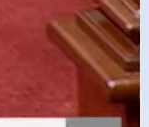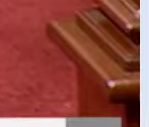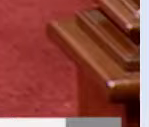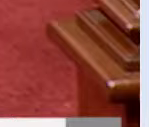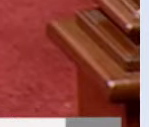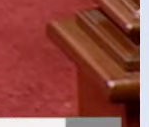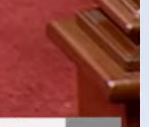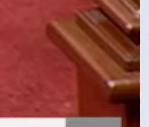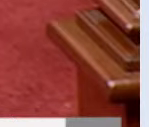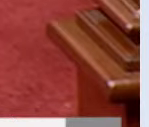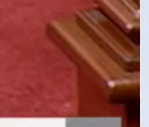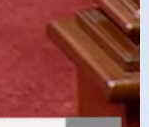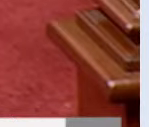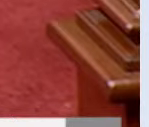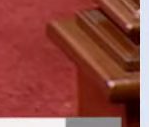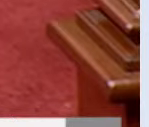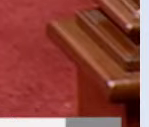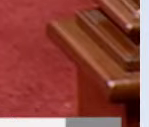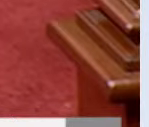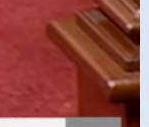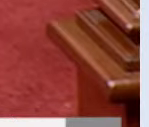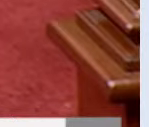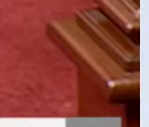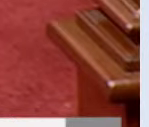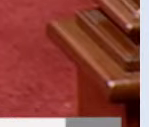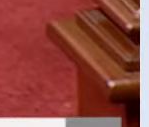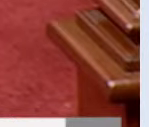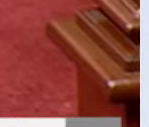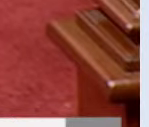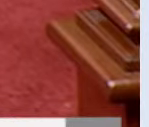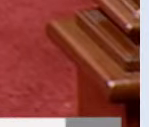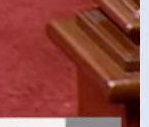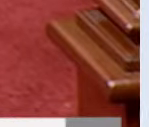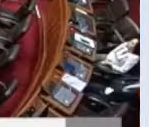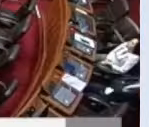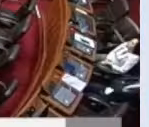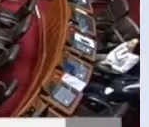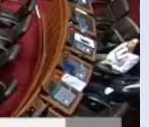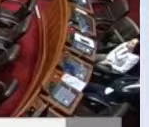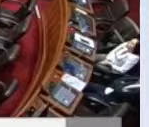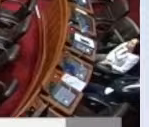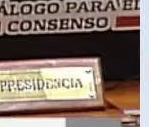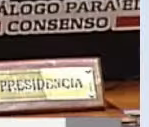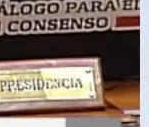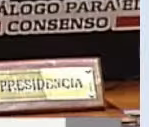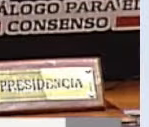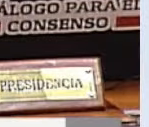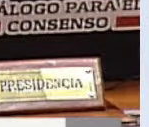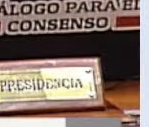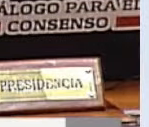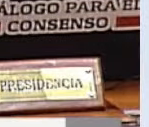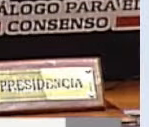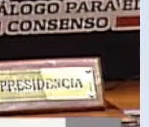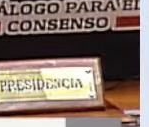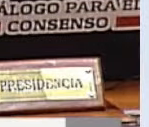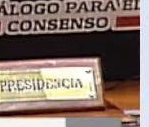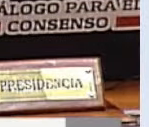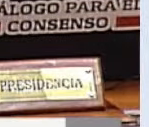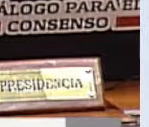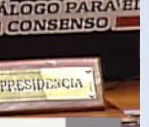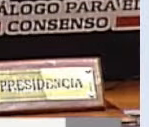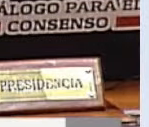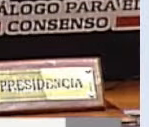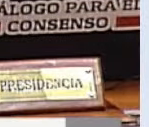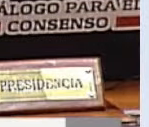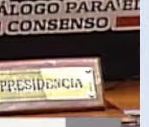presidente, y dar respuestas a las preguntas que corresponden a la PCM. Con su venia, presidente. Correcto. Tiene uso de la palabra el ministro de